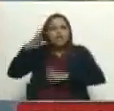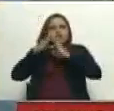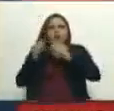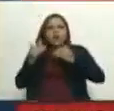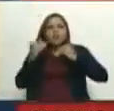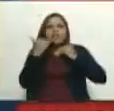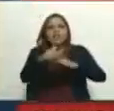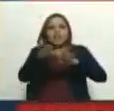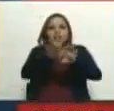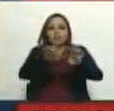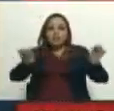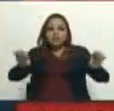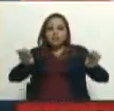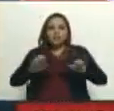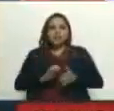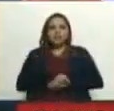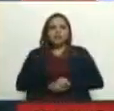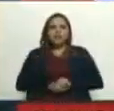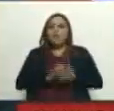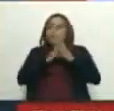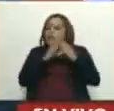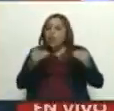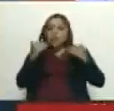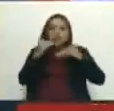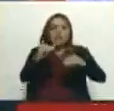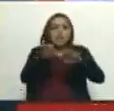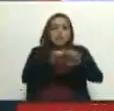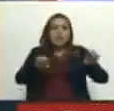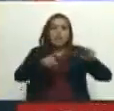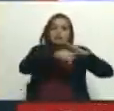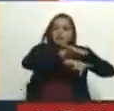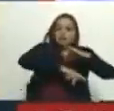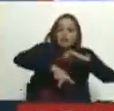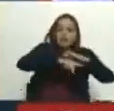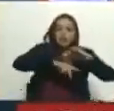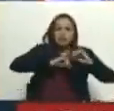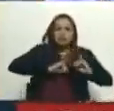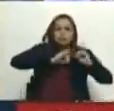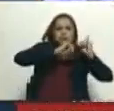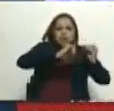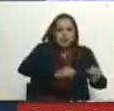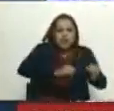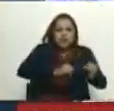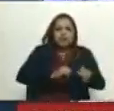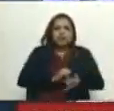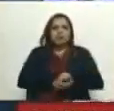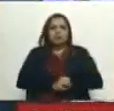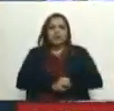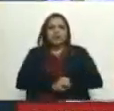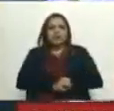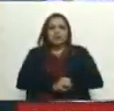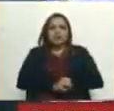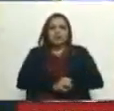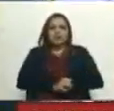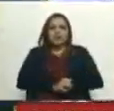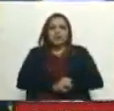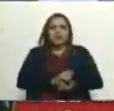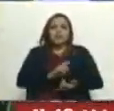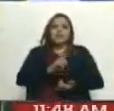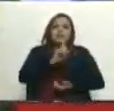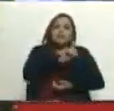educativos, en todos los niveles de educación preescolar, primaria,